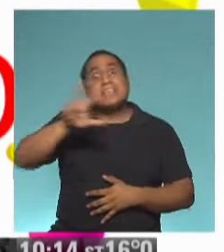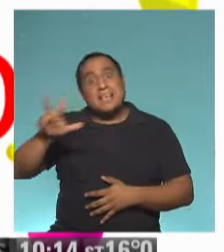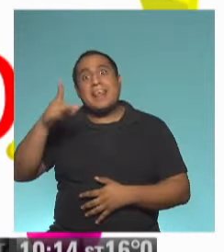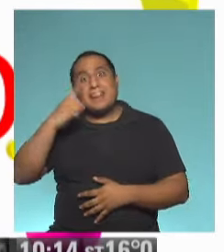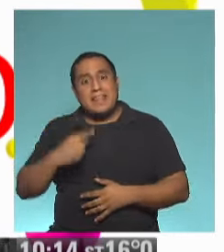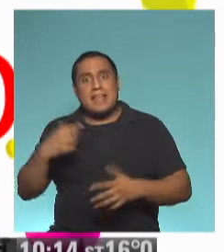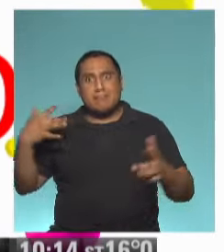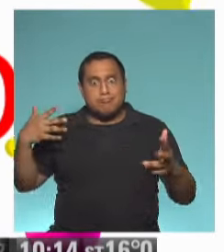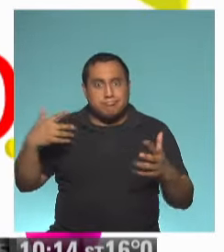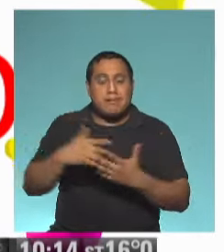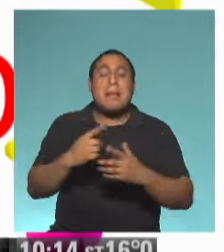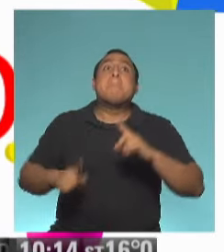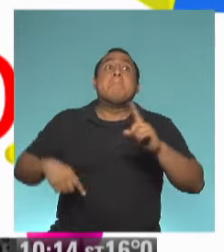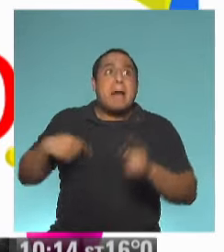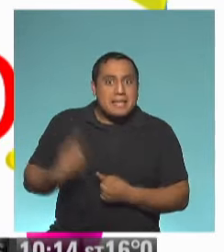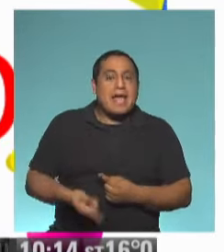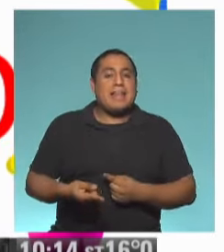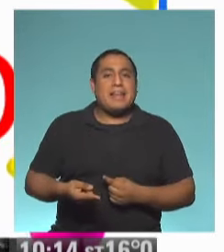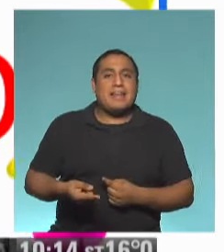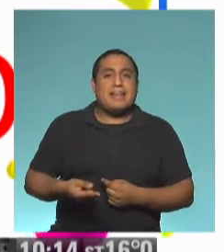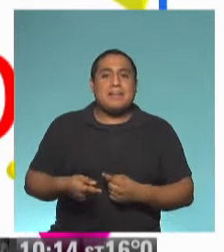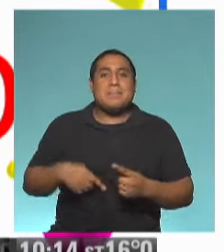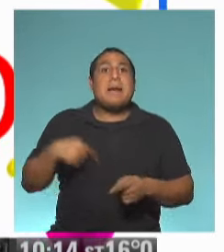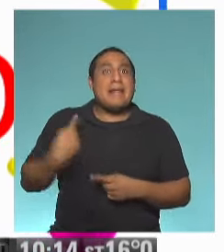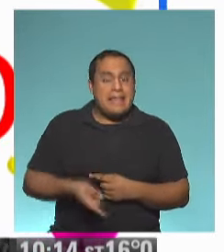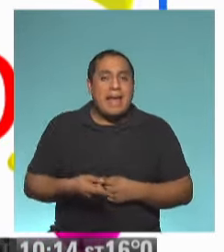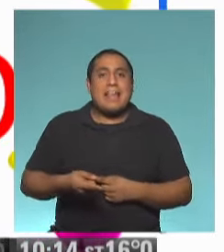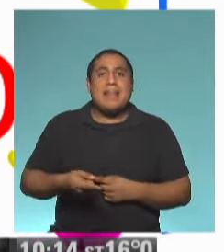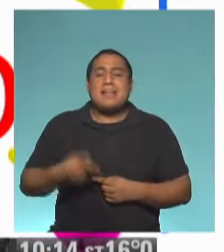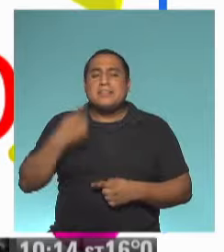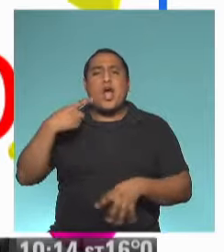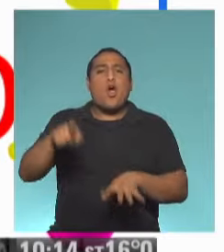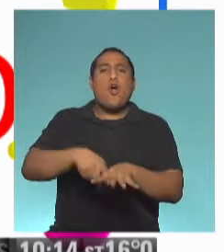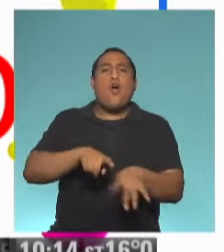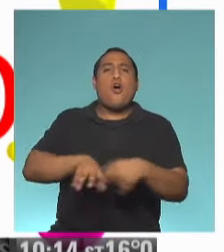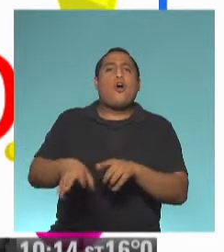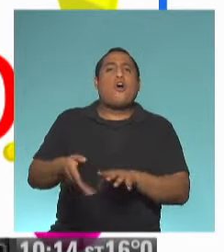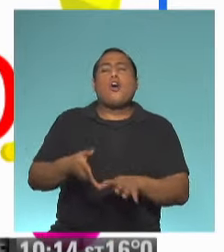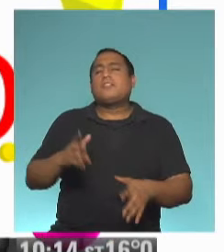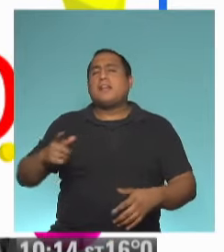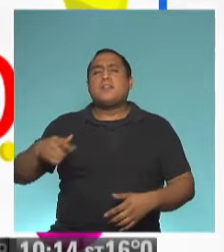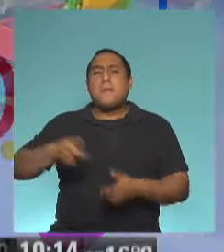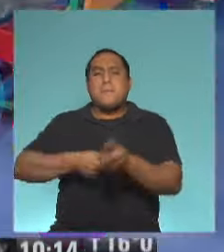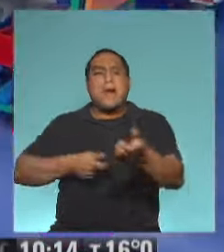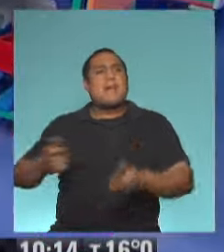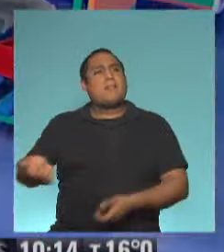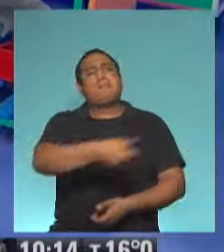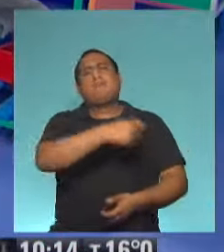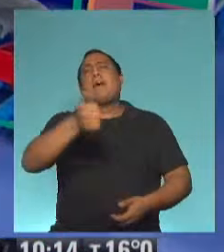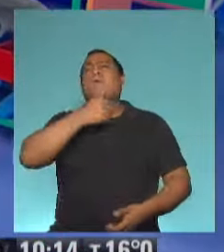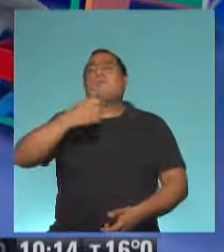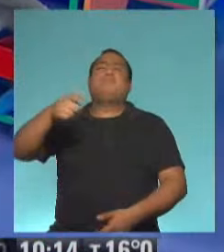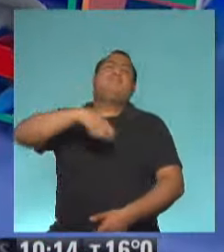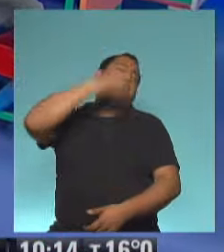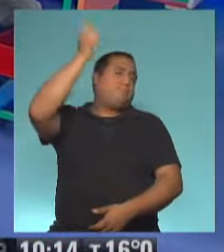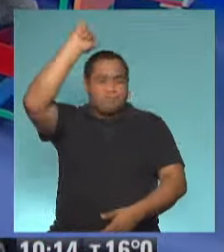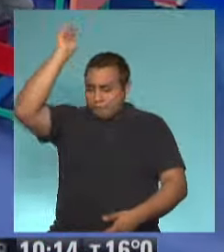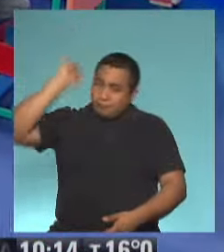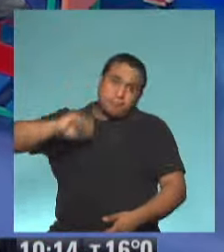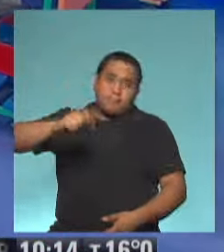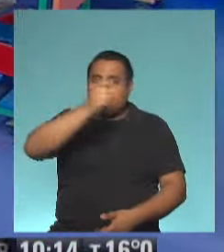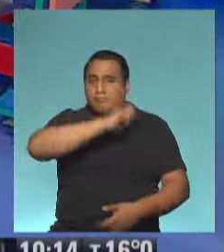verano. Mañana. Mañana ya estoy en Ojotas. Me encanta. Con la manguera, sí. Me manguereo en la